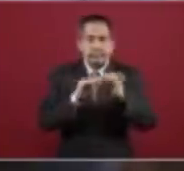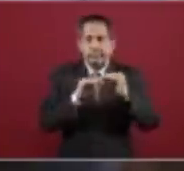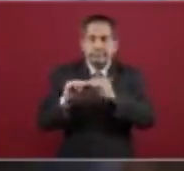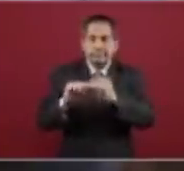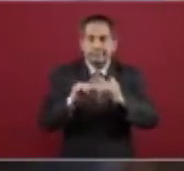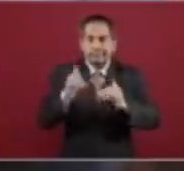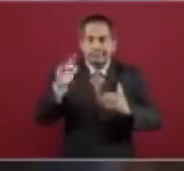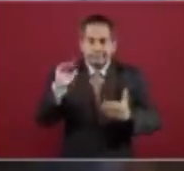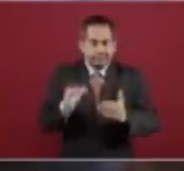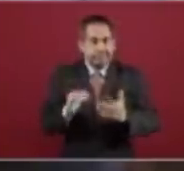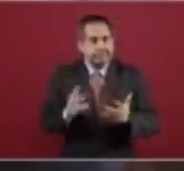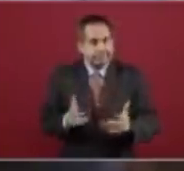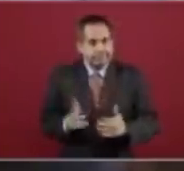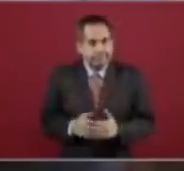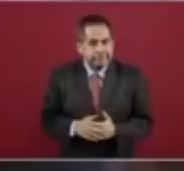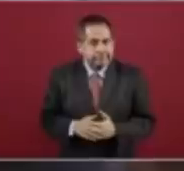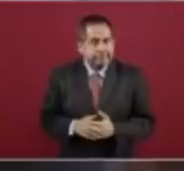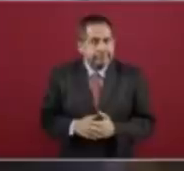significa